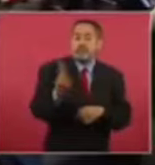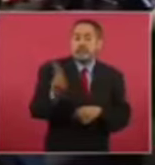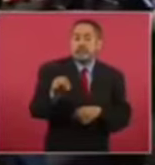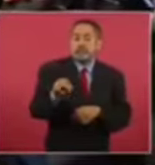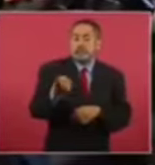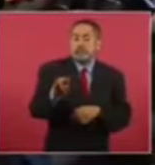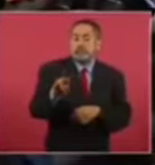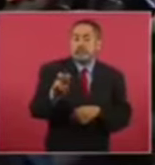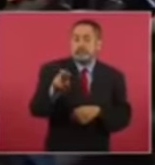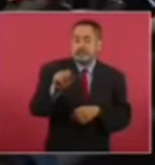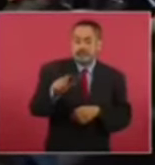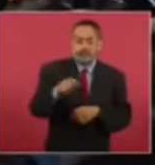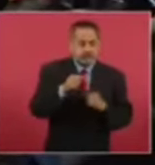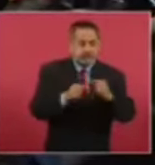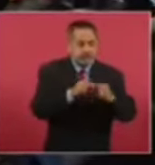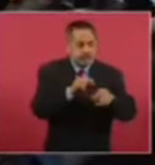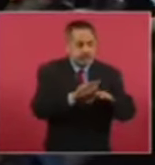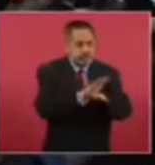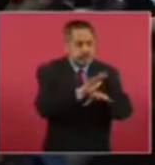y fue cambiando.